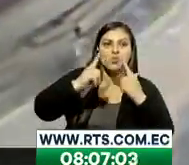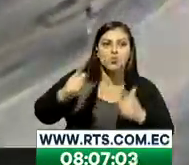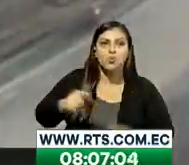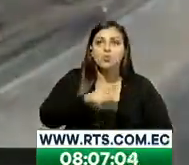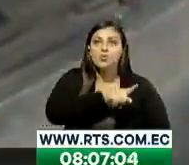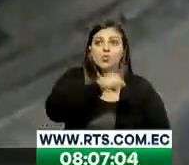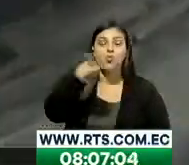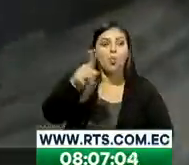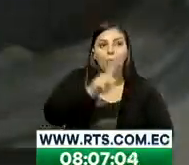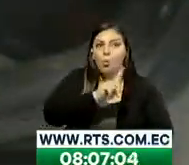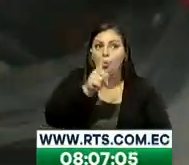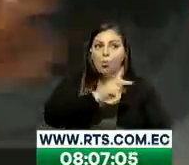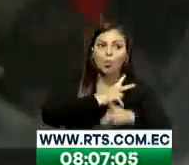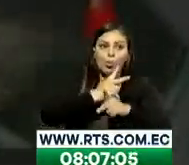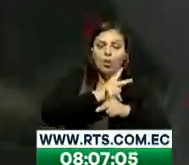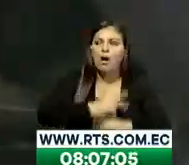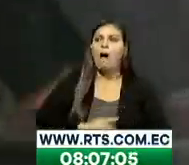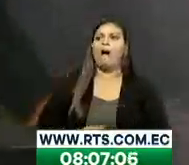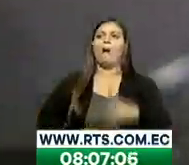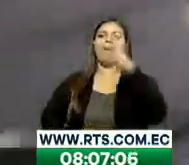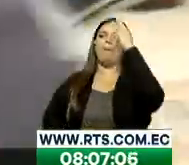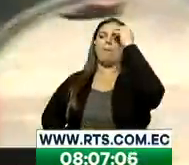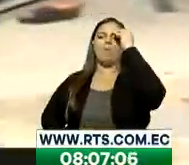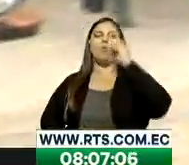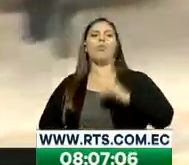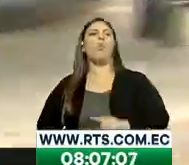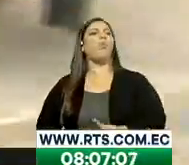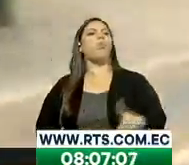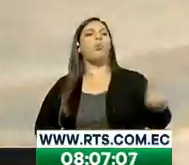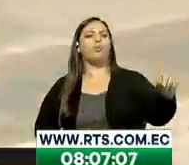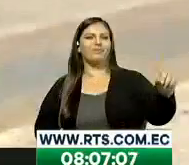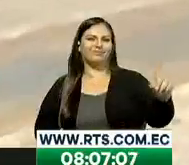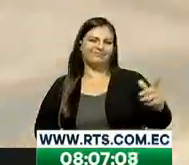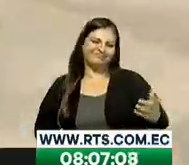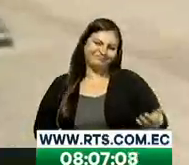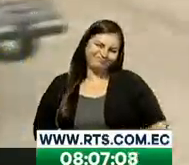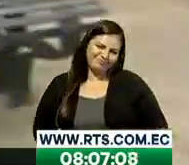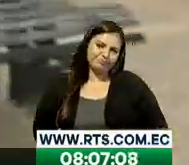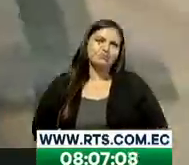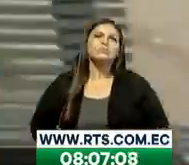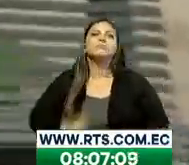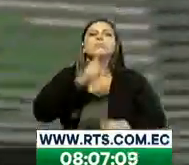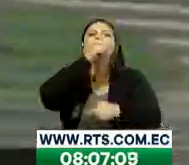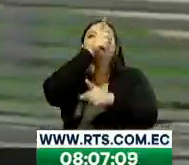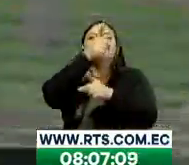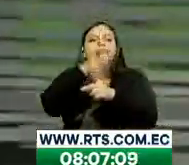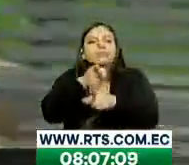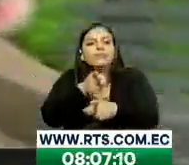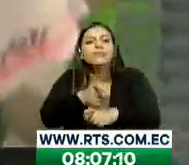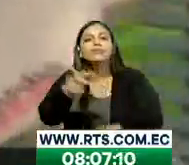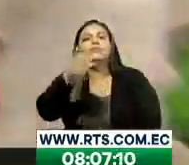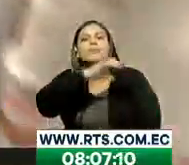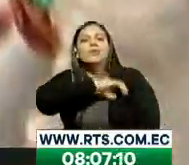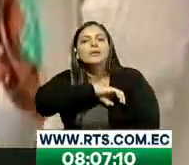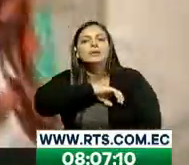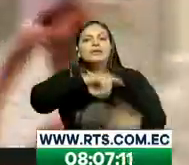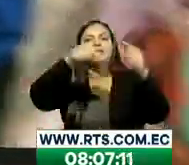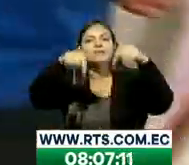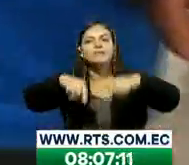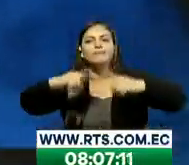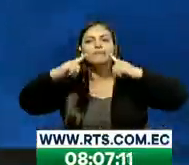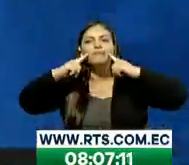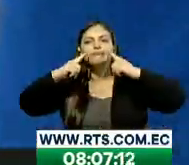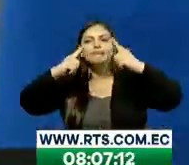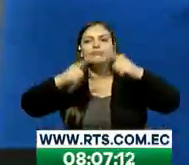Sin embargo, la presencia de la policía en este punto va a hacer que la delincuencia se desplace a otros lados. Lados